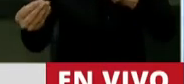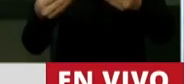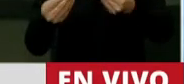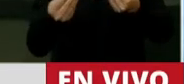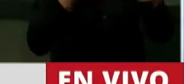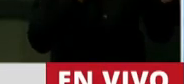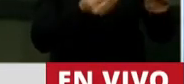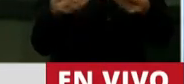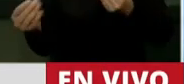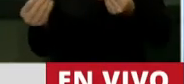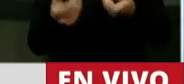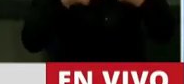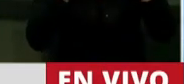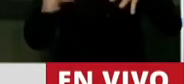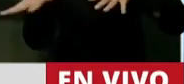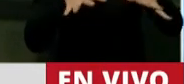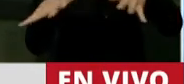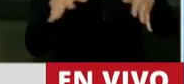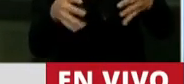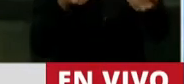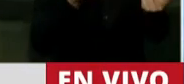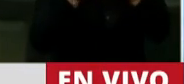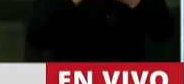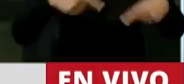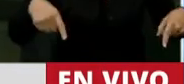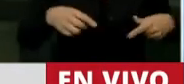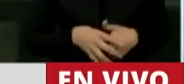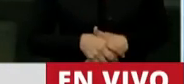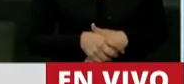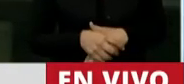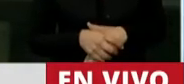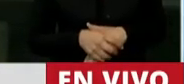ayudando y dando una mano a quienes lo necesitan.